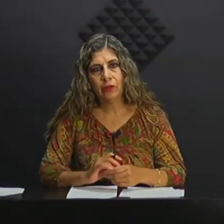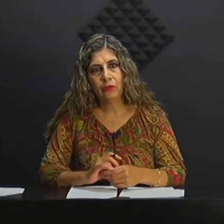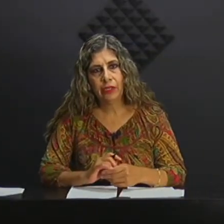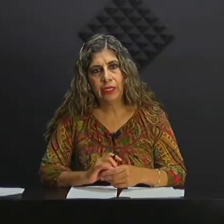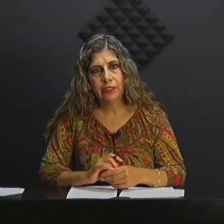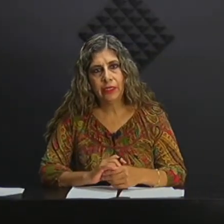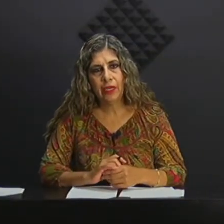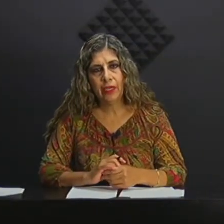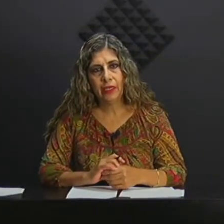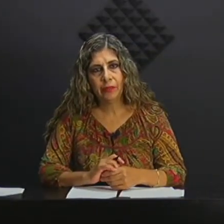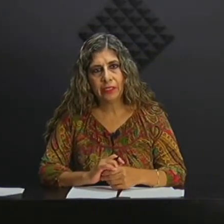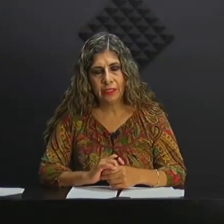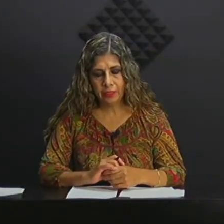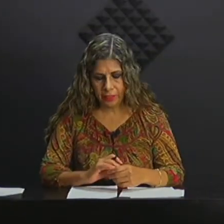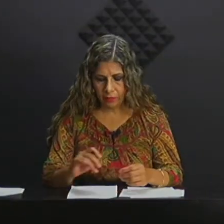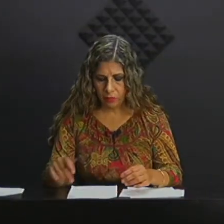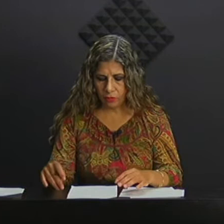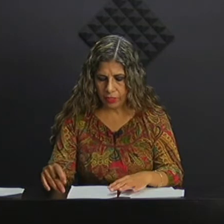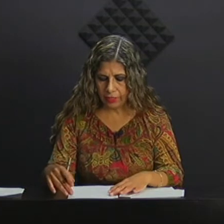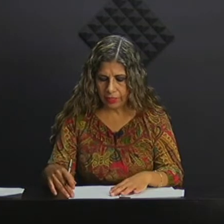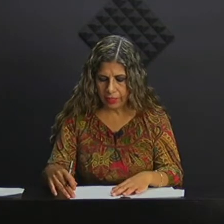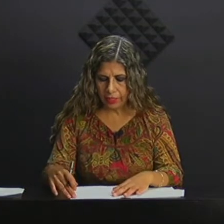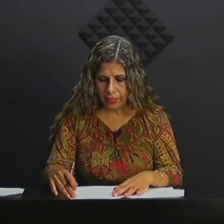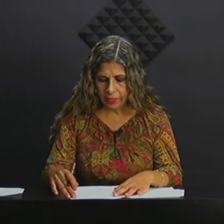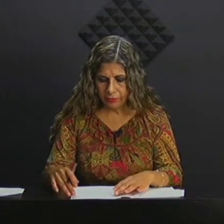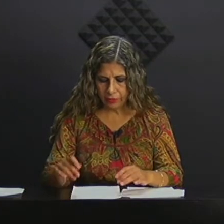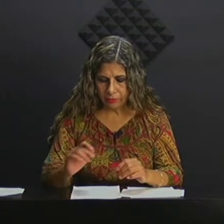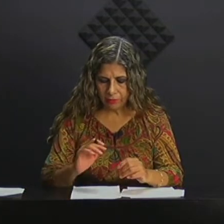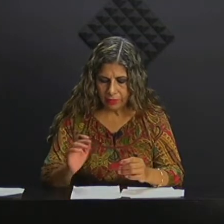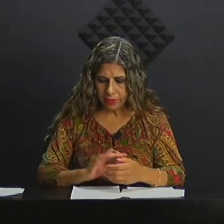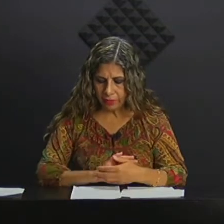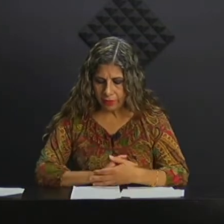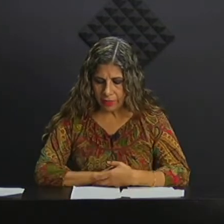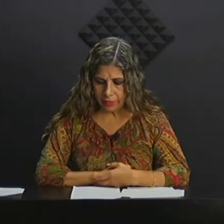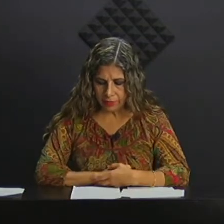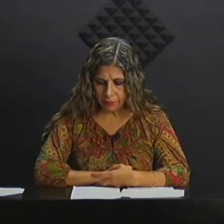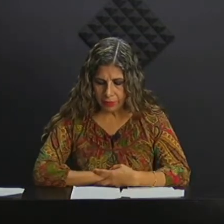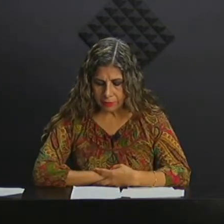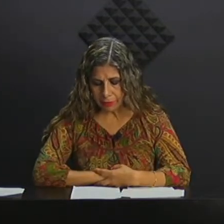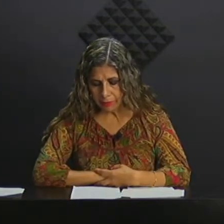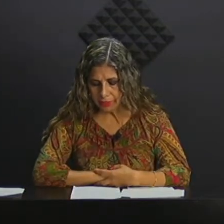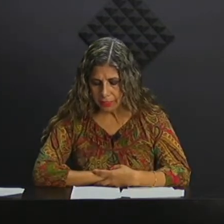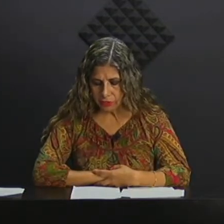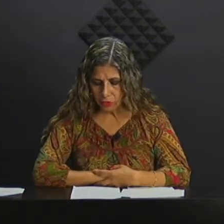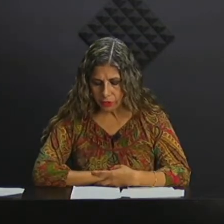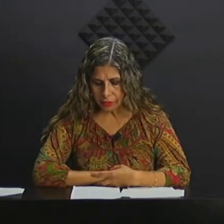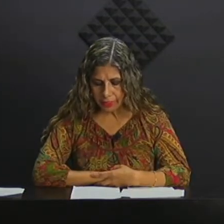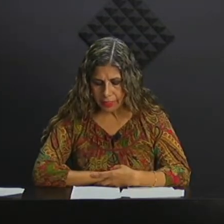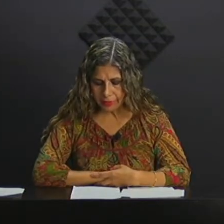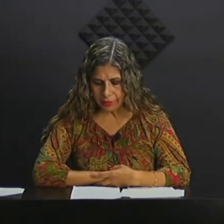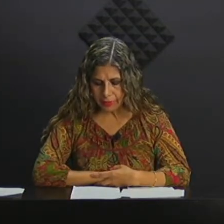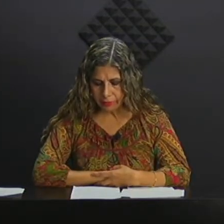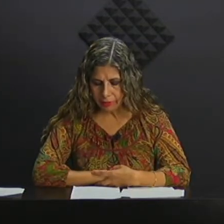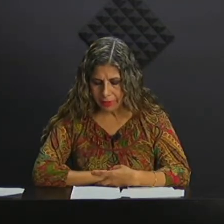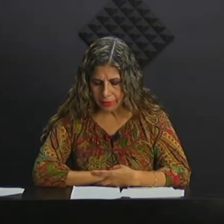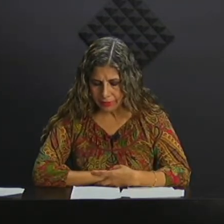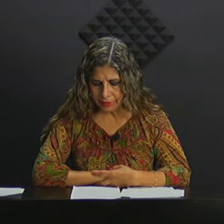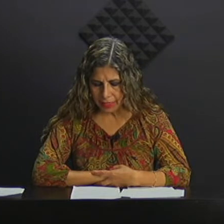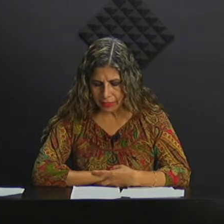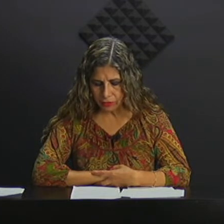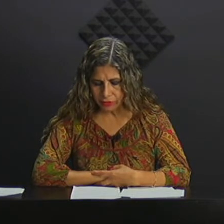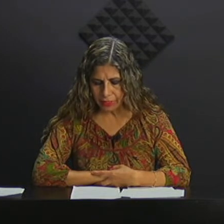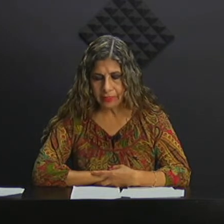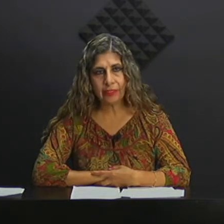de la conferencia, el presidente habló de que efectivamente Pemex ya solo entregará 30 mil